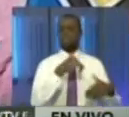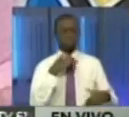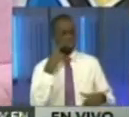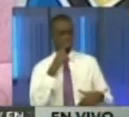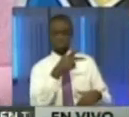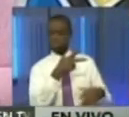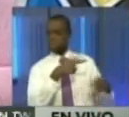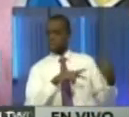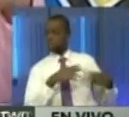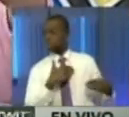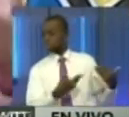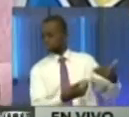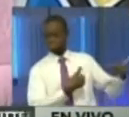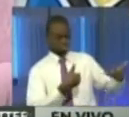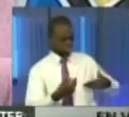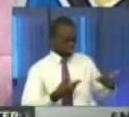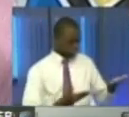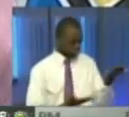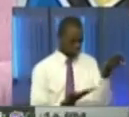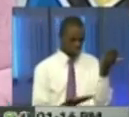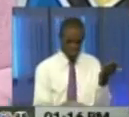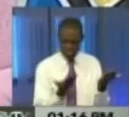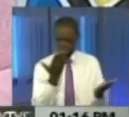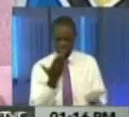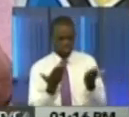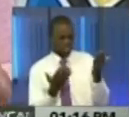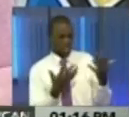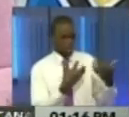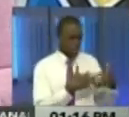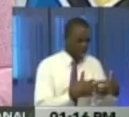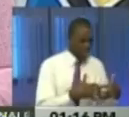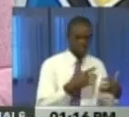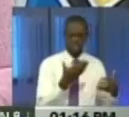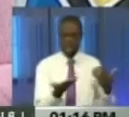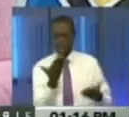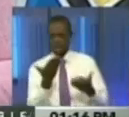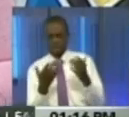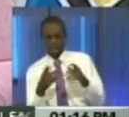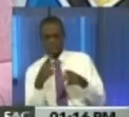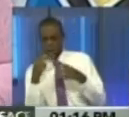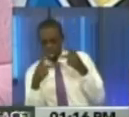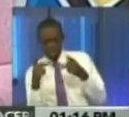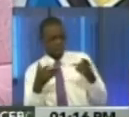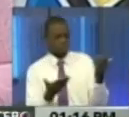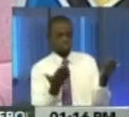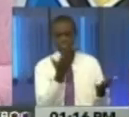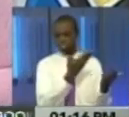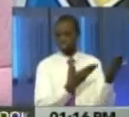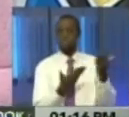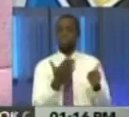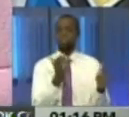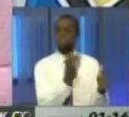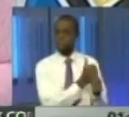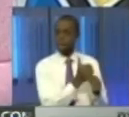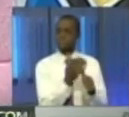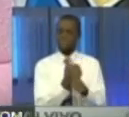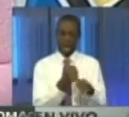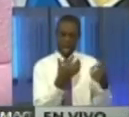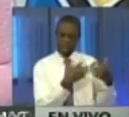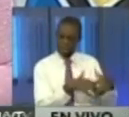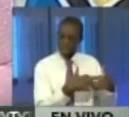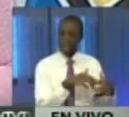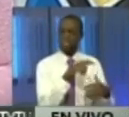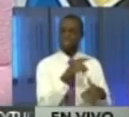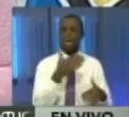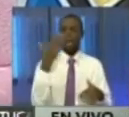muy grande de solicitudes, las sistematizamos, logramos encontrar algunos hallazgos como estos y nos dimos cuenta que efectivamente